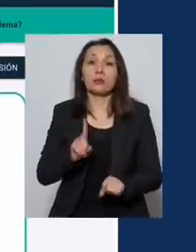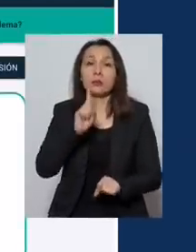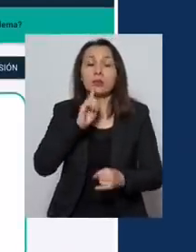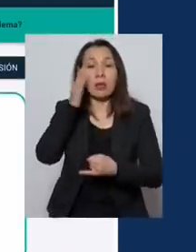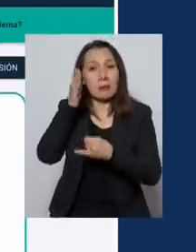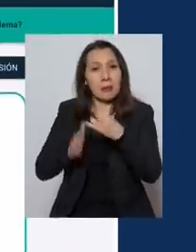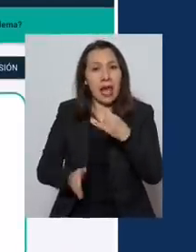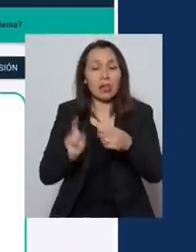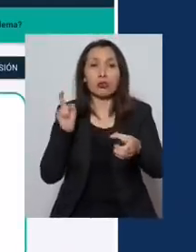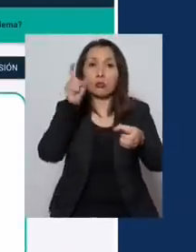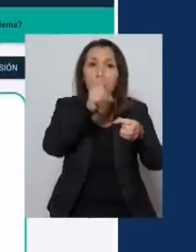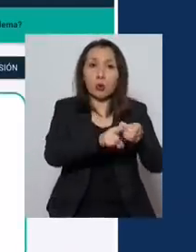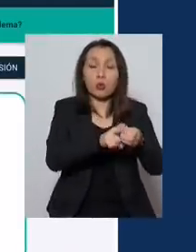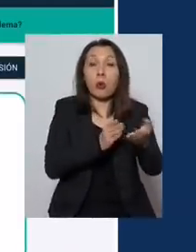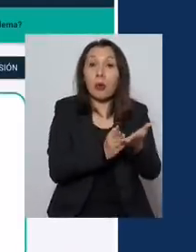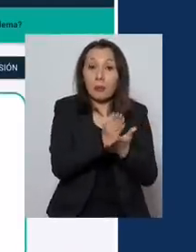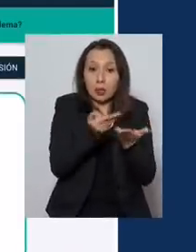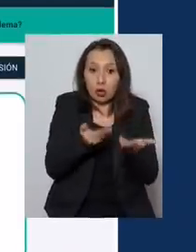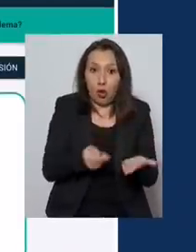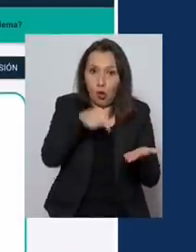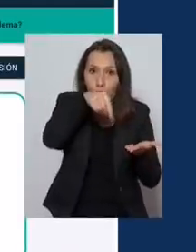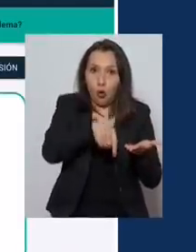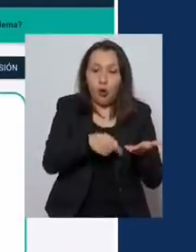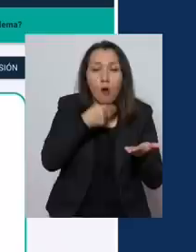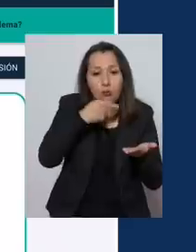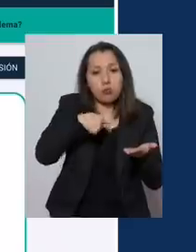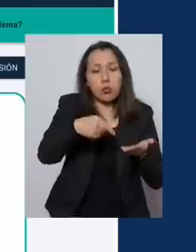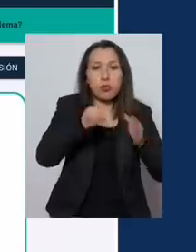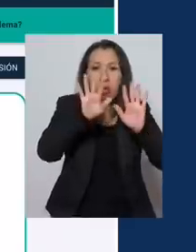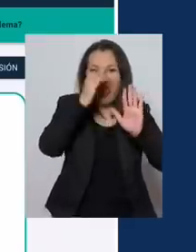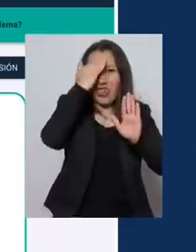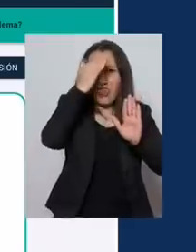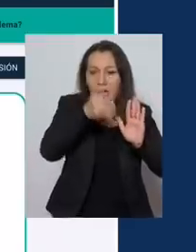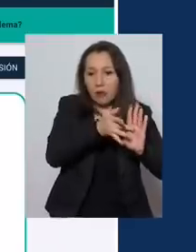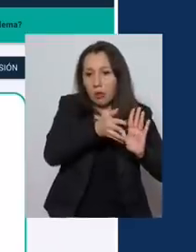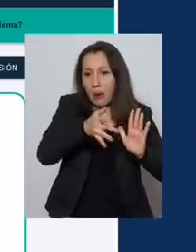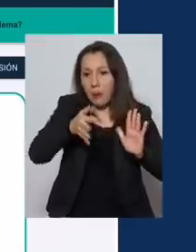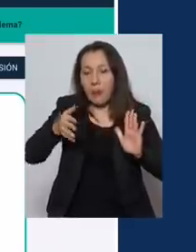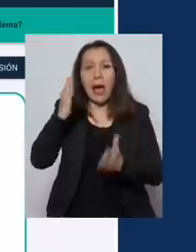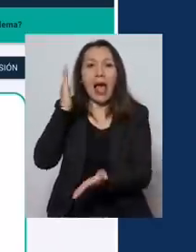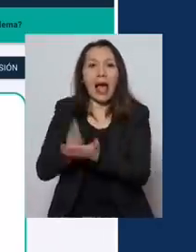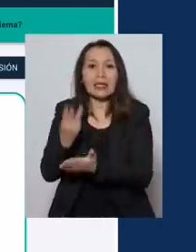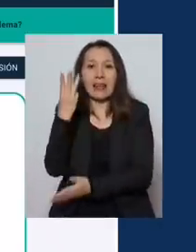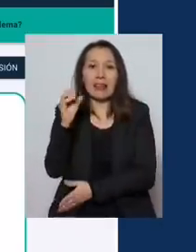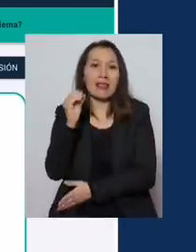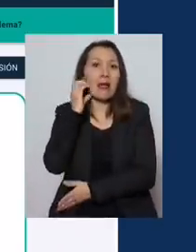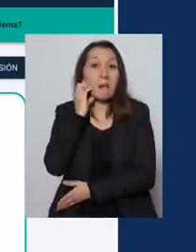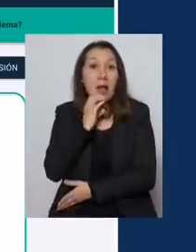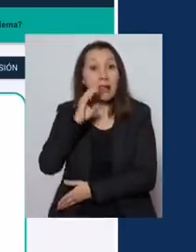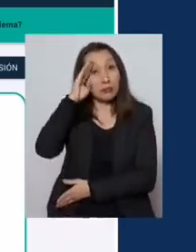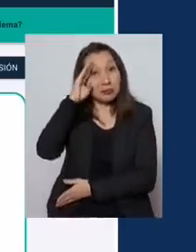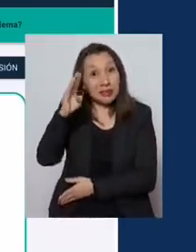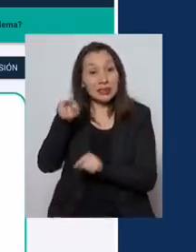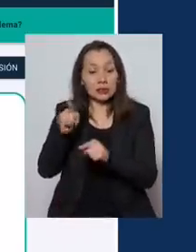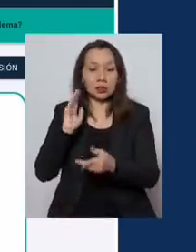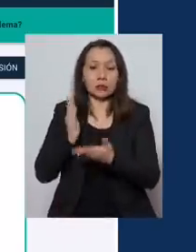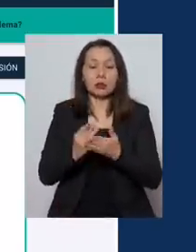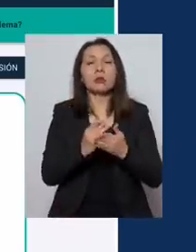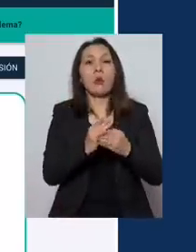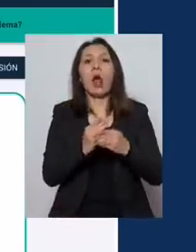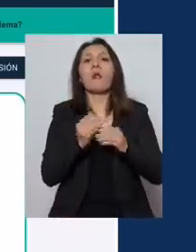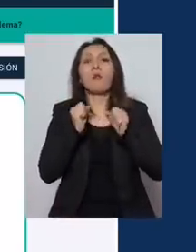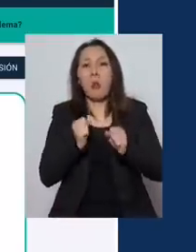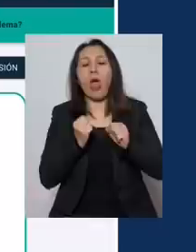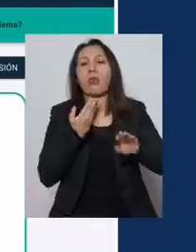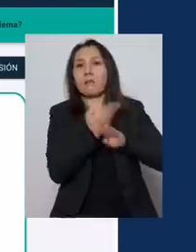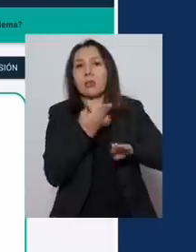un plazo de postulación a partir de hoy, por los próximos 10 días, es decir, hasta el 30 de mayo vamos a estar recibiendo las